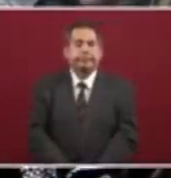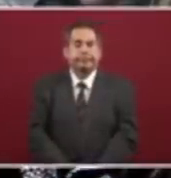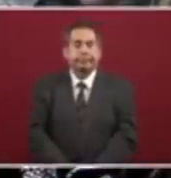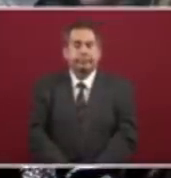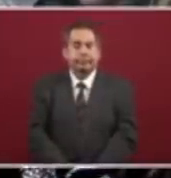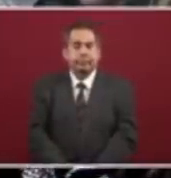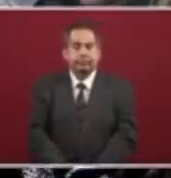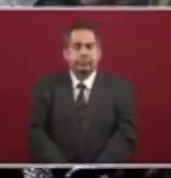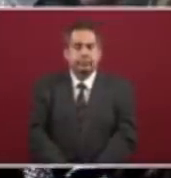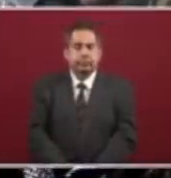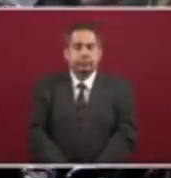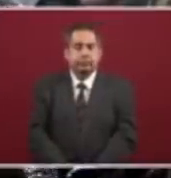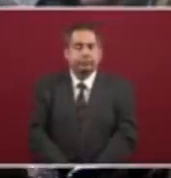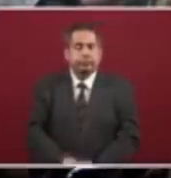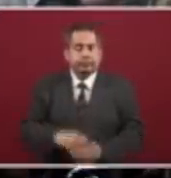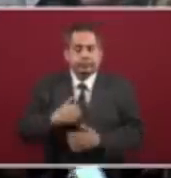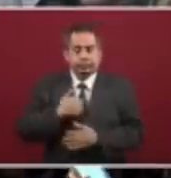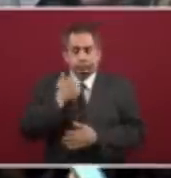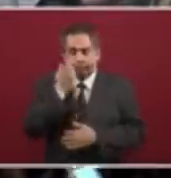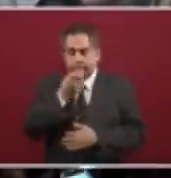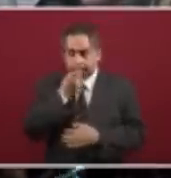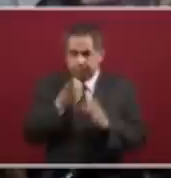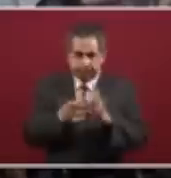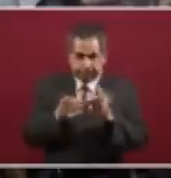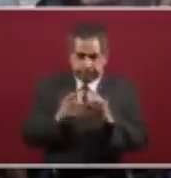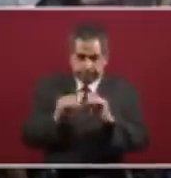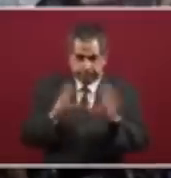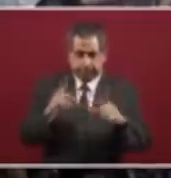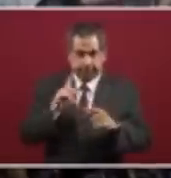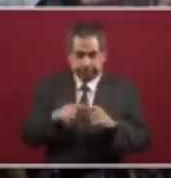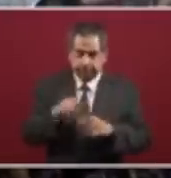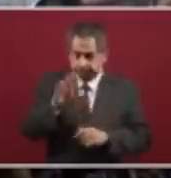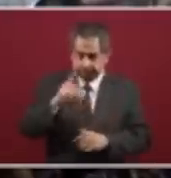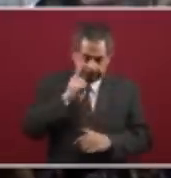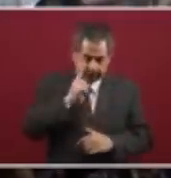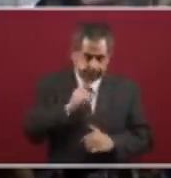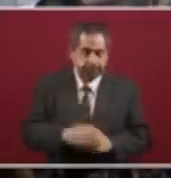yo quiero aquí dejar claro algo miren